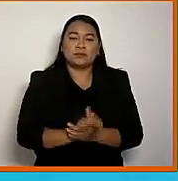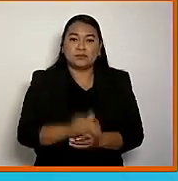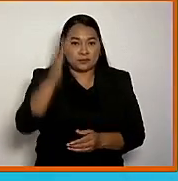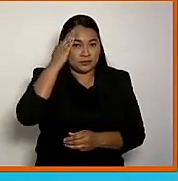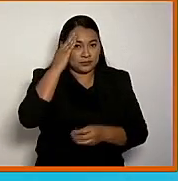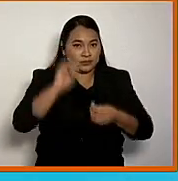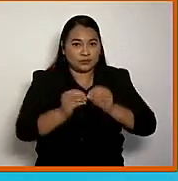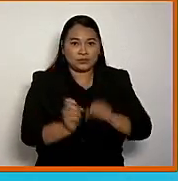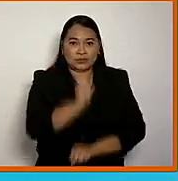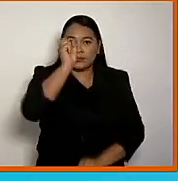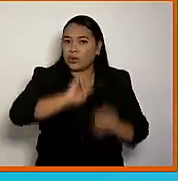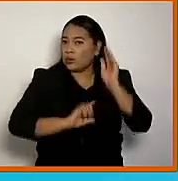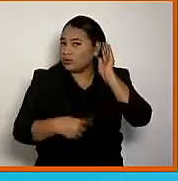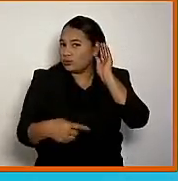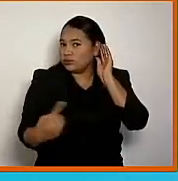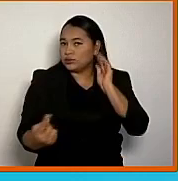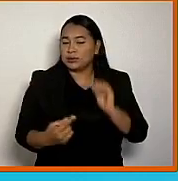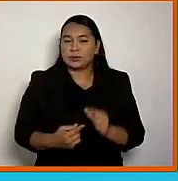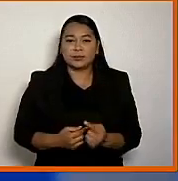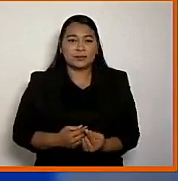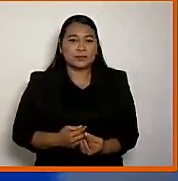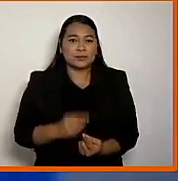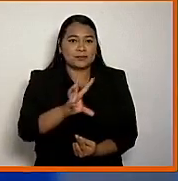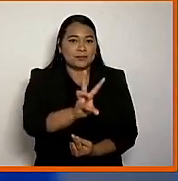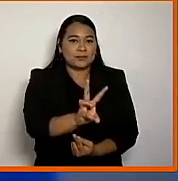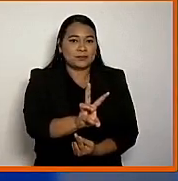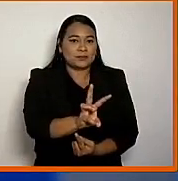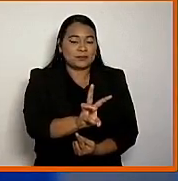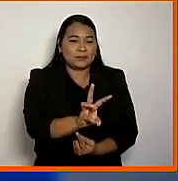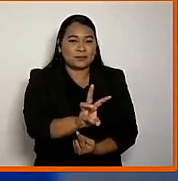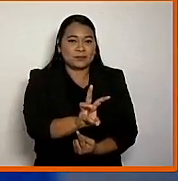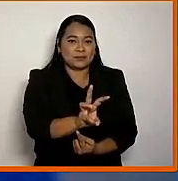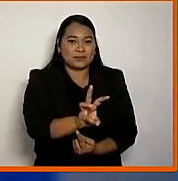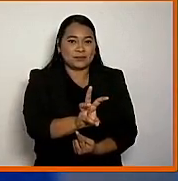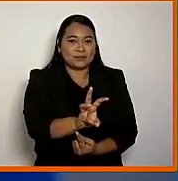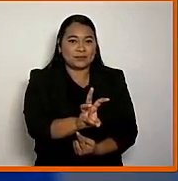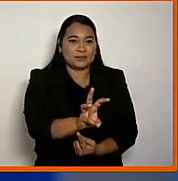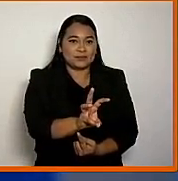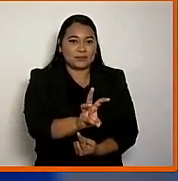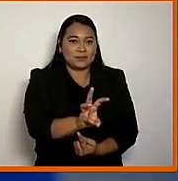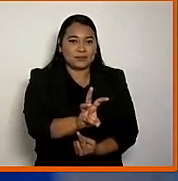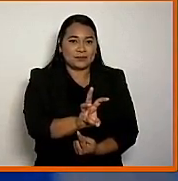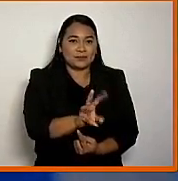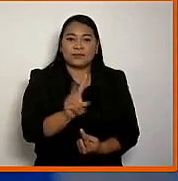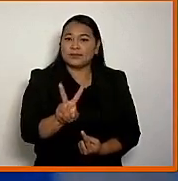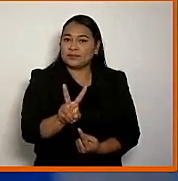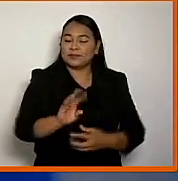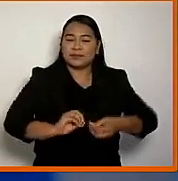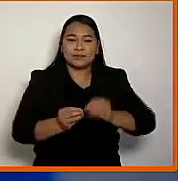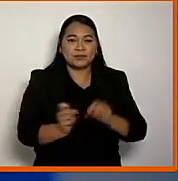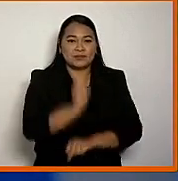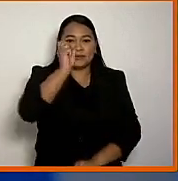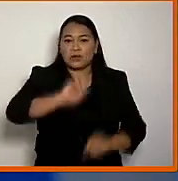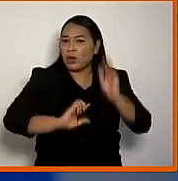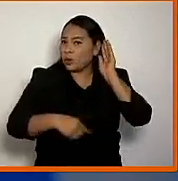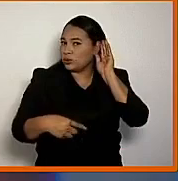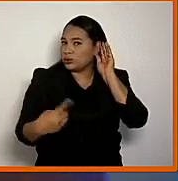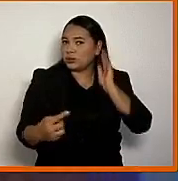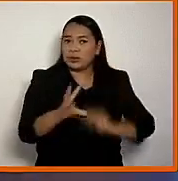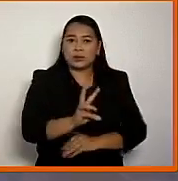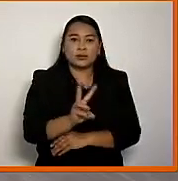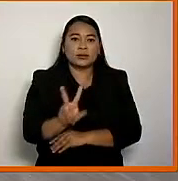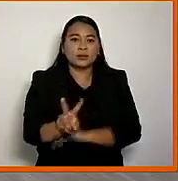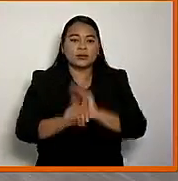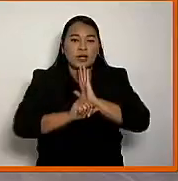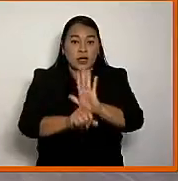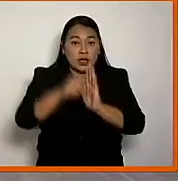mañana es... Este es el 6. Segundo dígito. 2. Número favorecido 62 con su